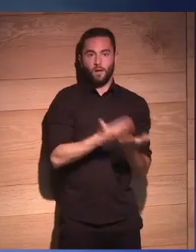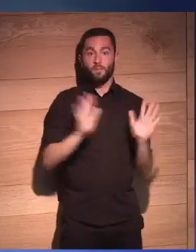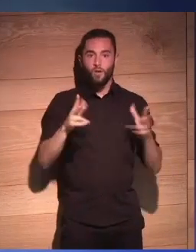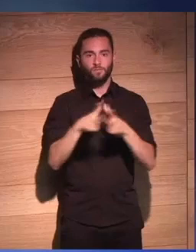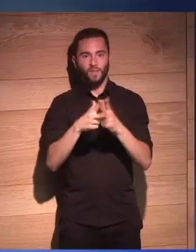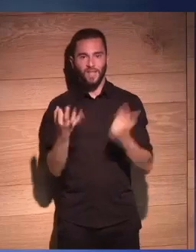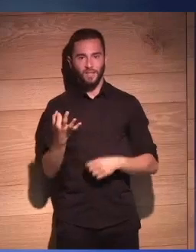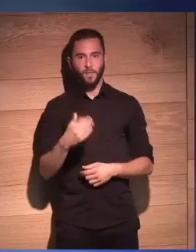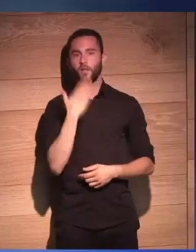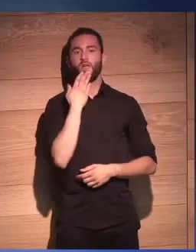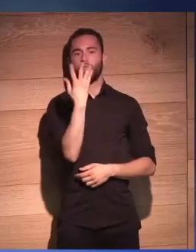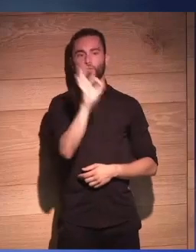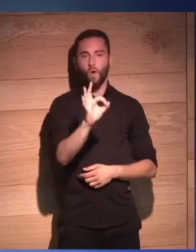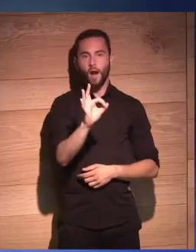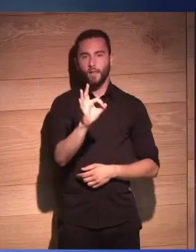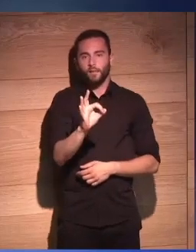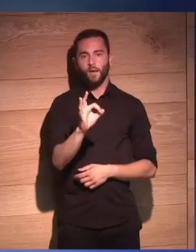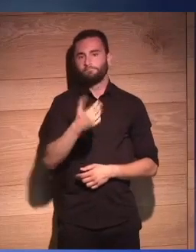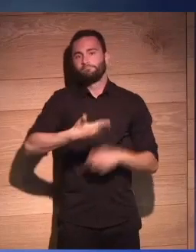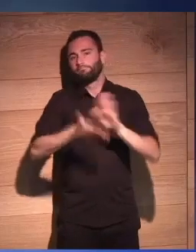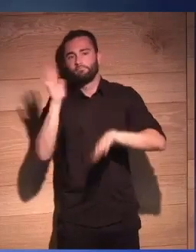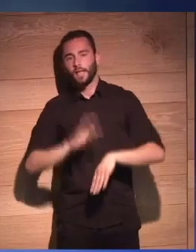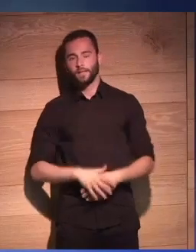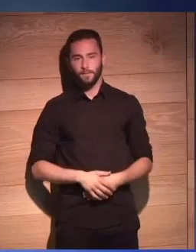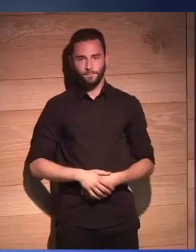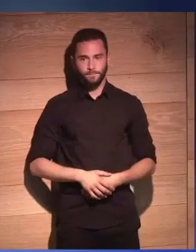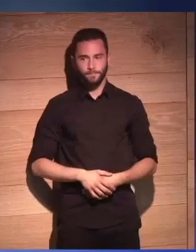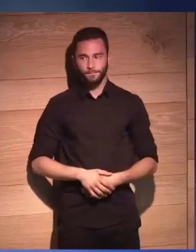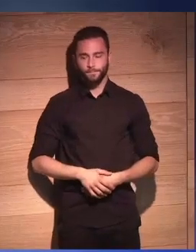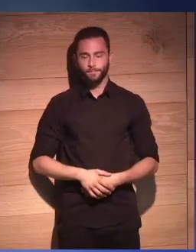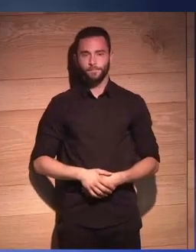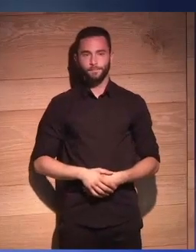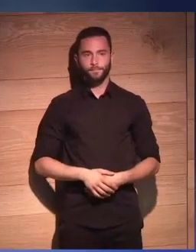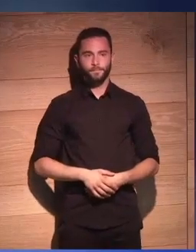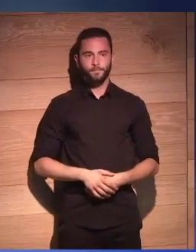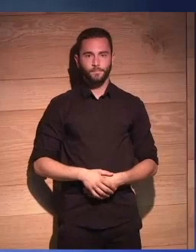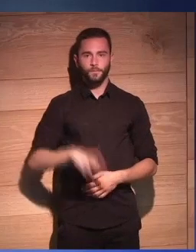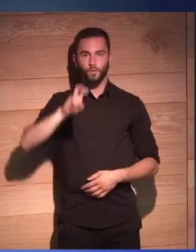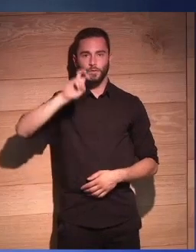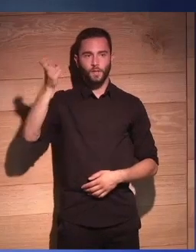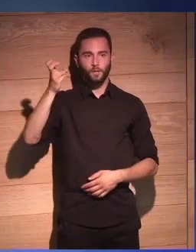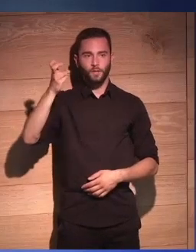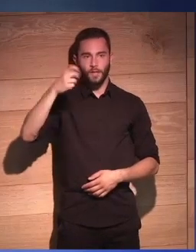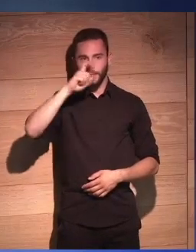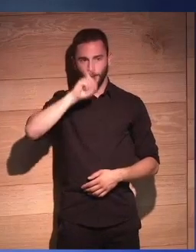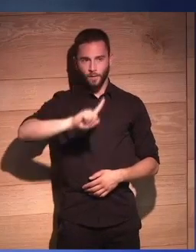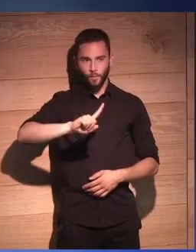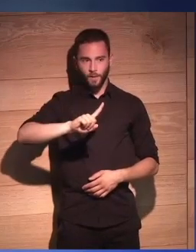sociedad? No, 40 años, ahí está la salida, vete. Habías dicho otra cosa que no me acuerdo